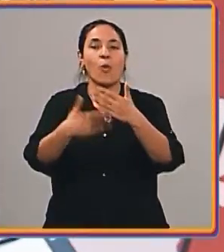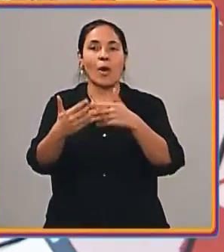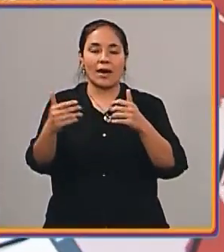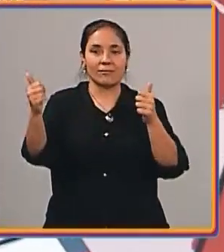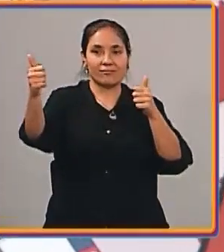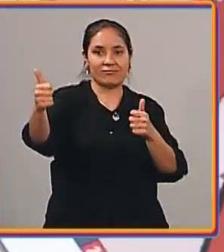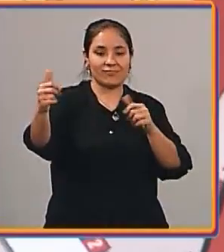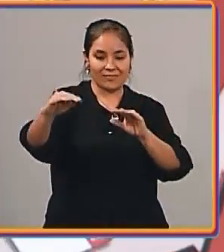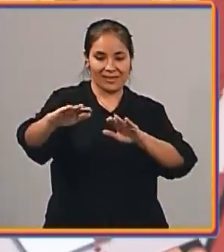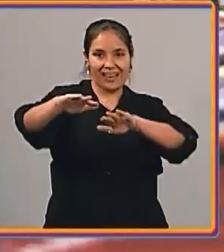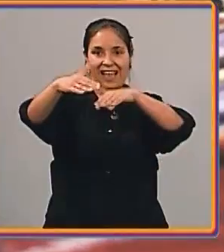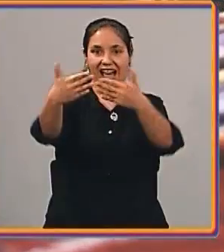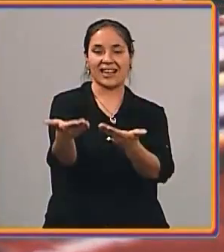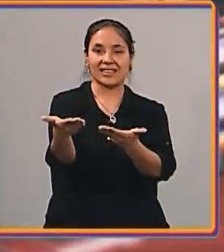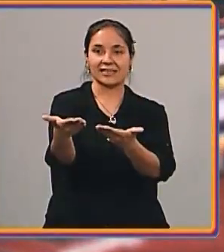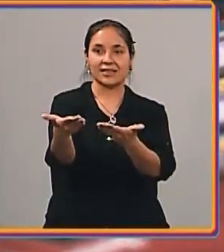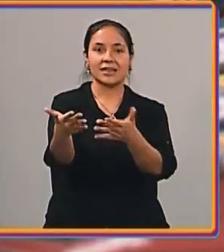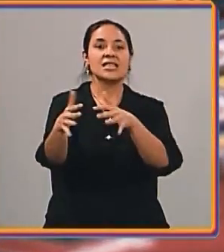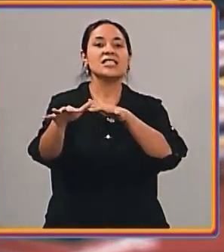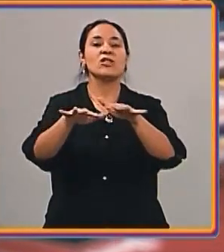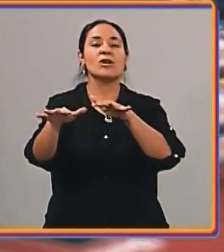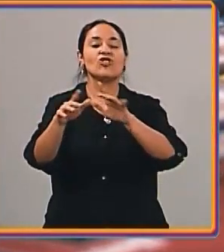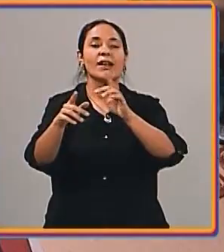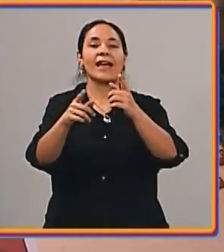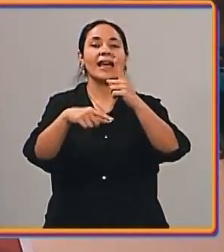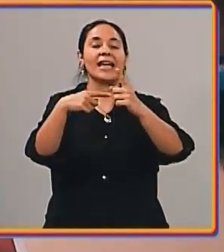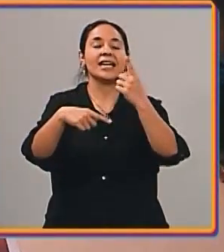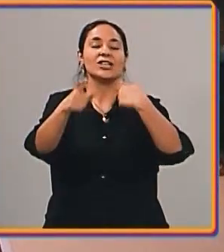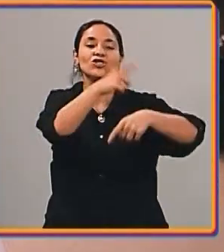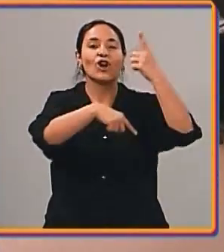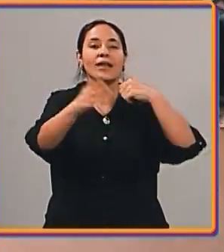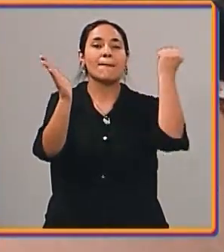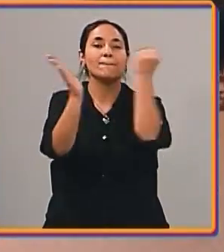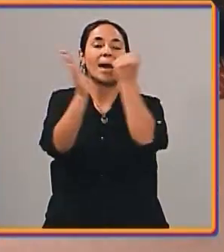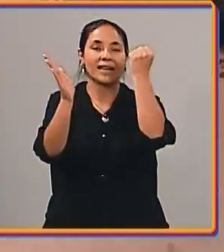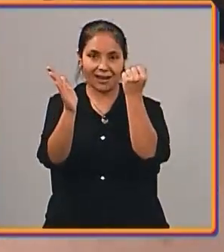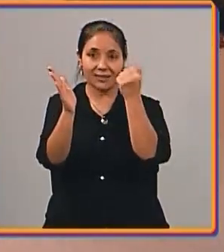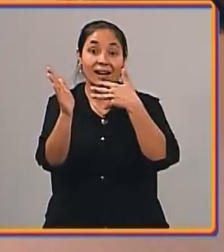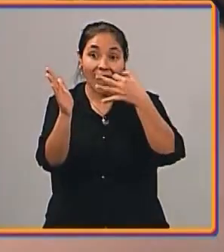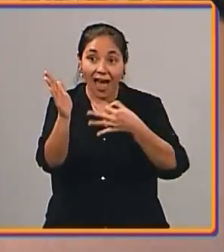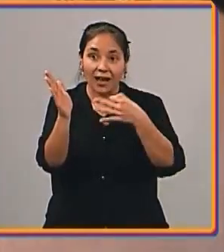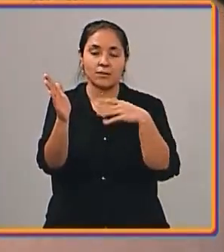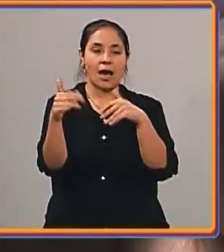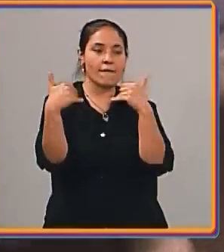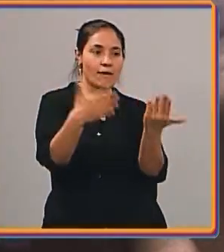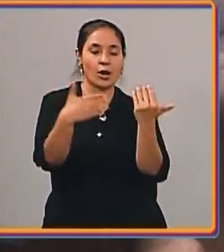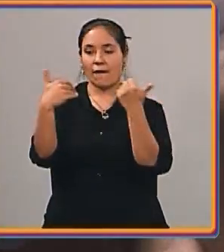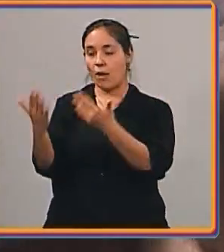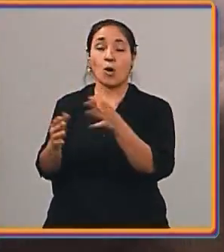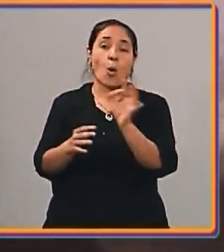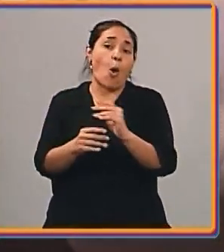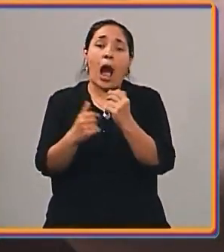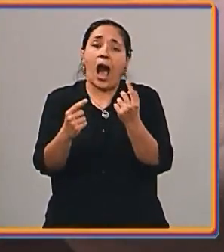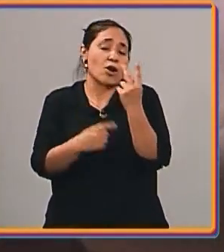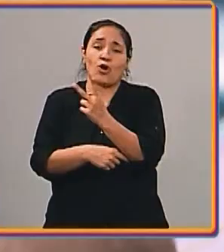donde revelaremos cartas que representan diferentes hechos históricos relacionados con la Guerra Fría que pueden beneficiar a uno o ambos